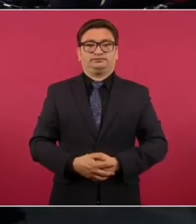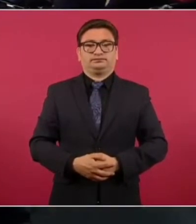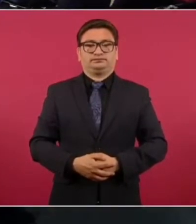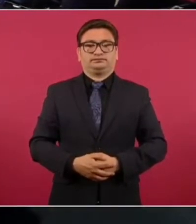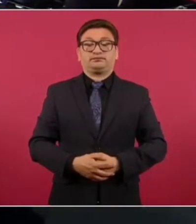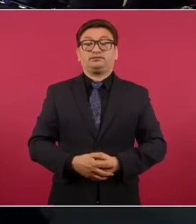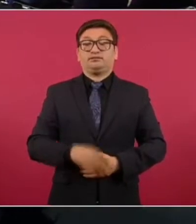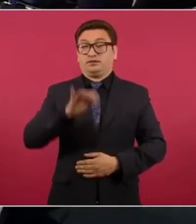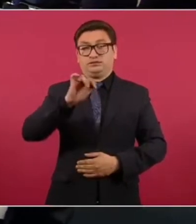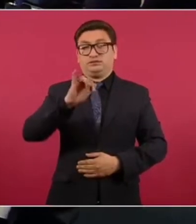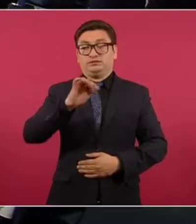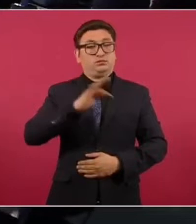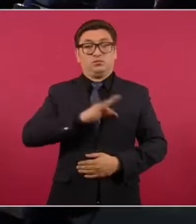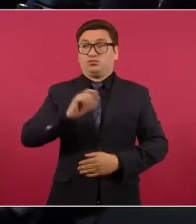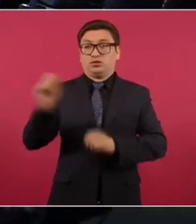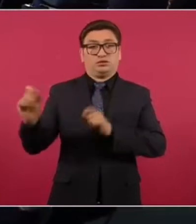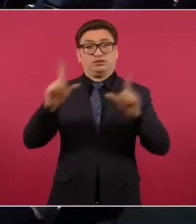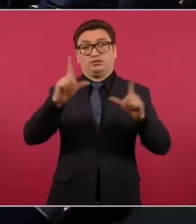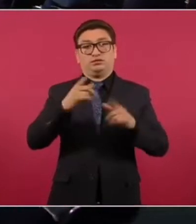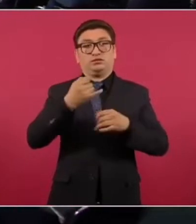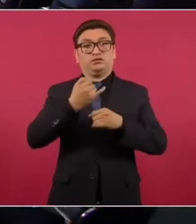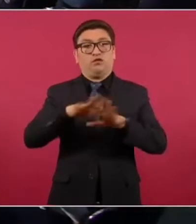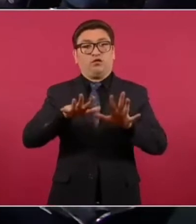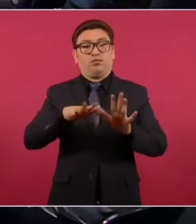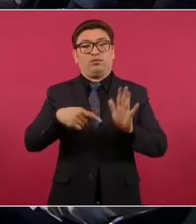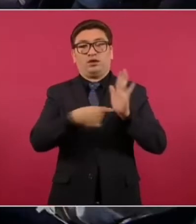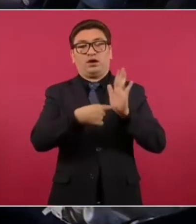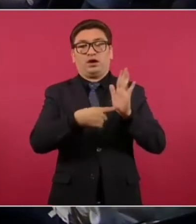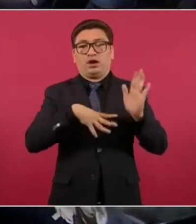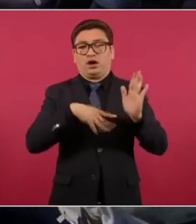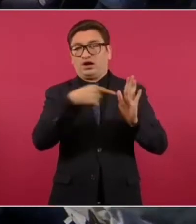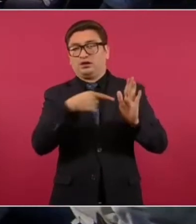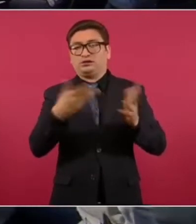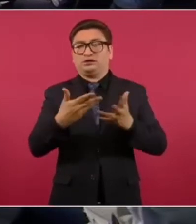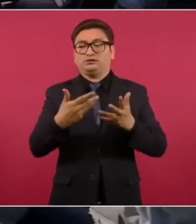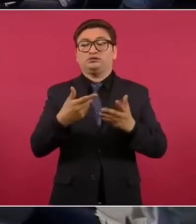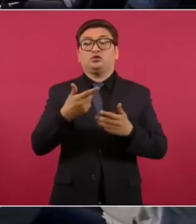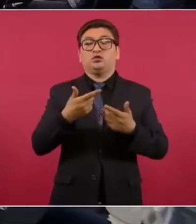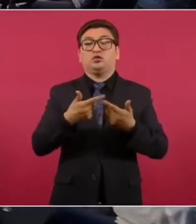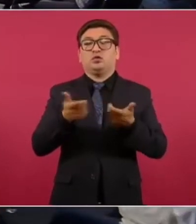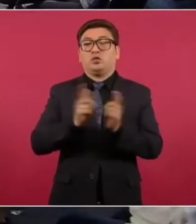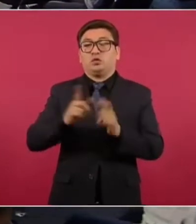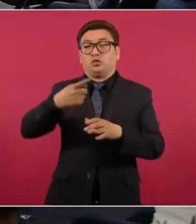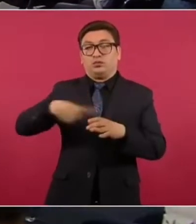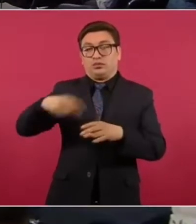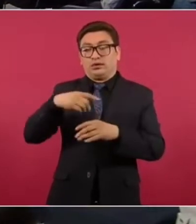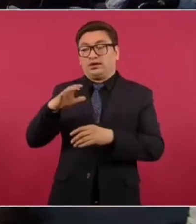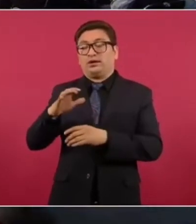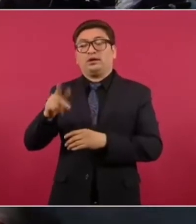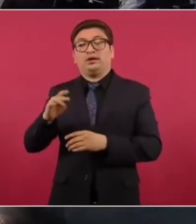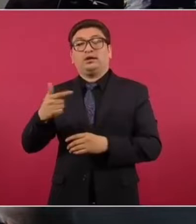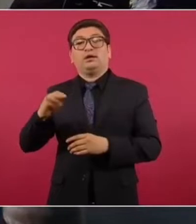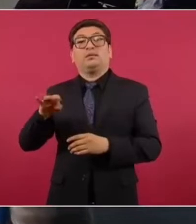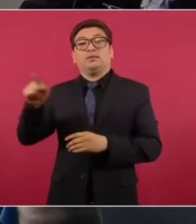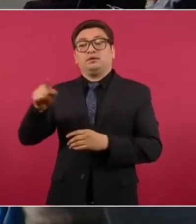Si de hecho pudiéramos ponerla en el informe, damos cuenta de un operativo permanente que hay en Cajeme,